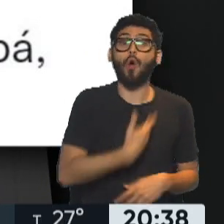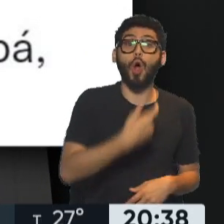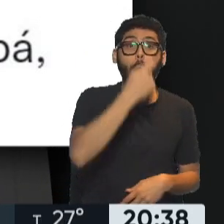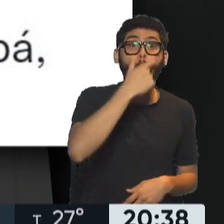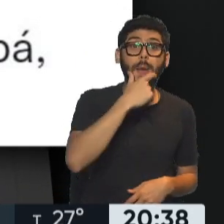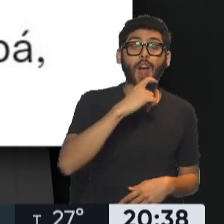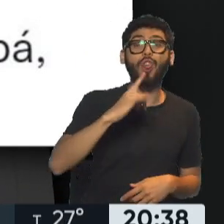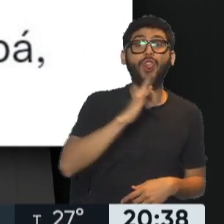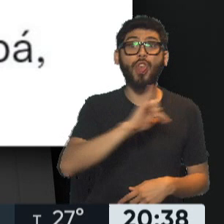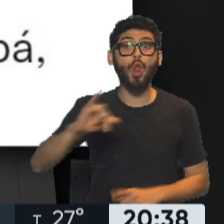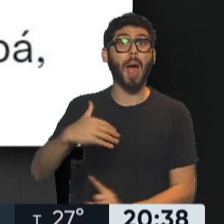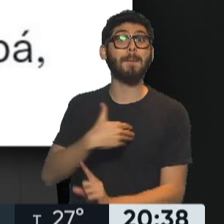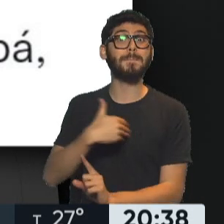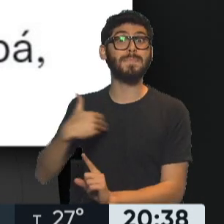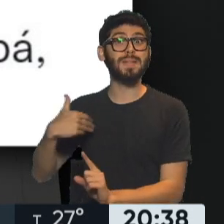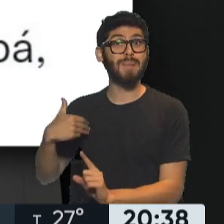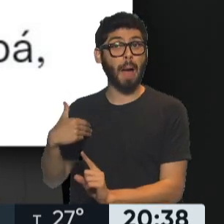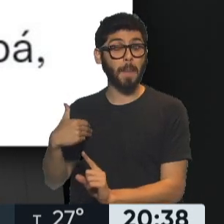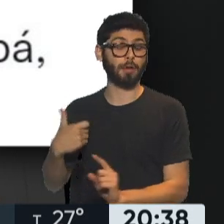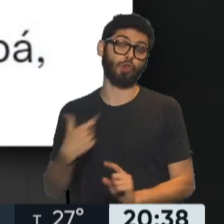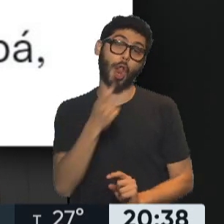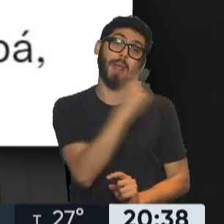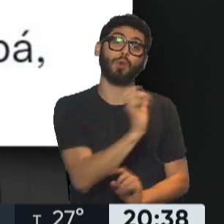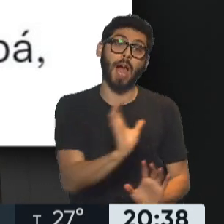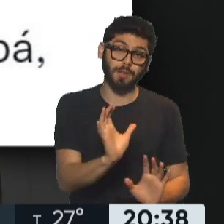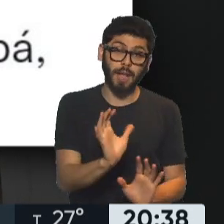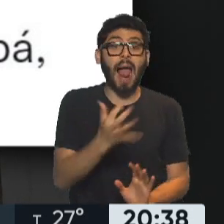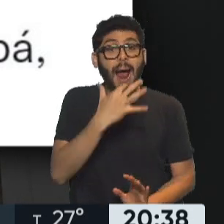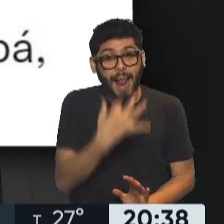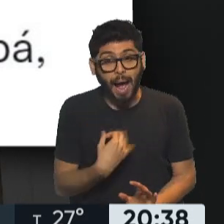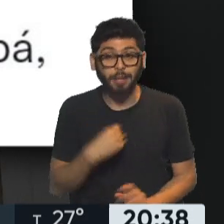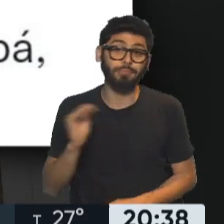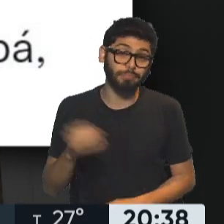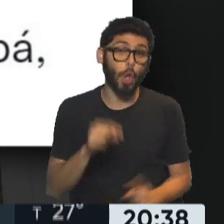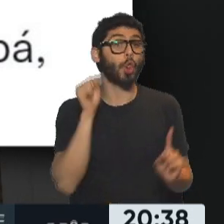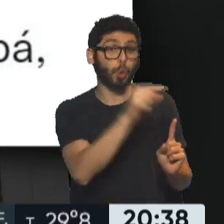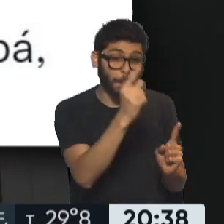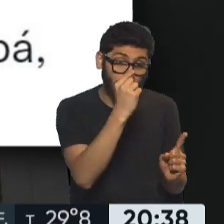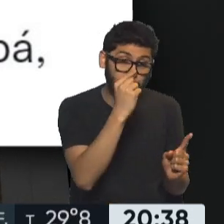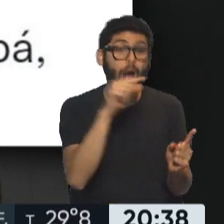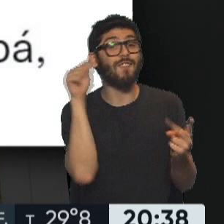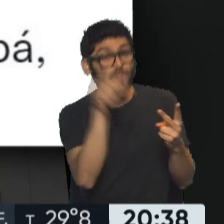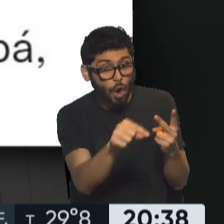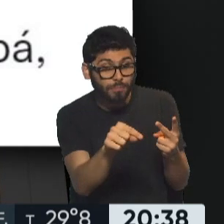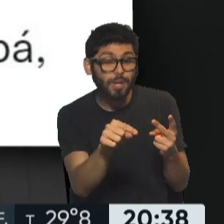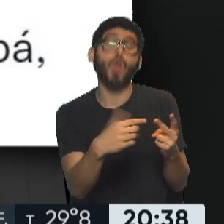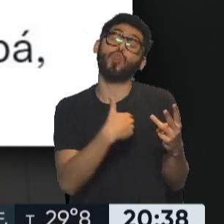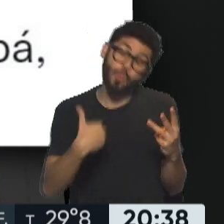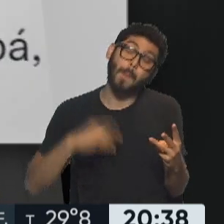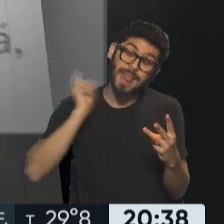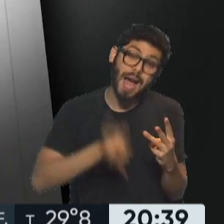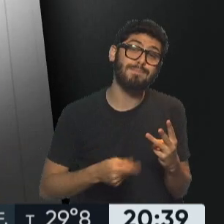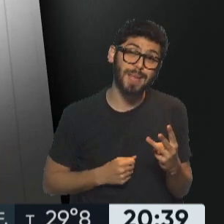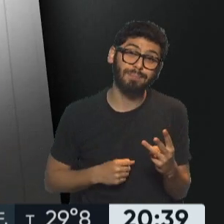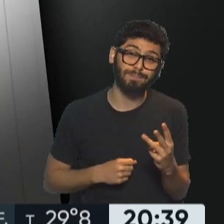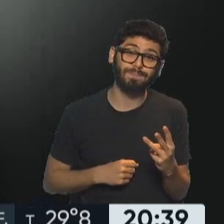había hecho contra mi madre. Bueno, la verdad que me quedé corta. Era tu papá eras vos y era tu mamá también,